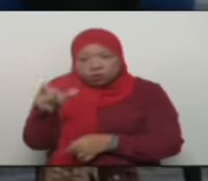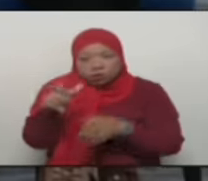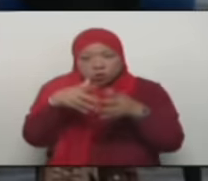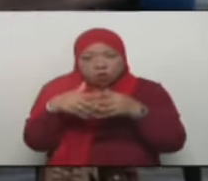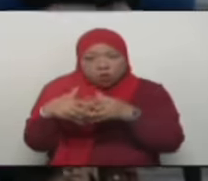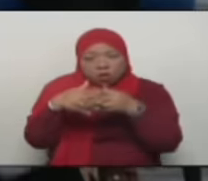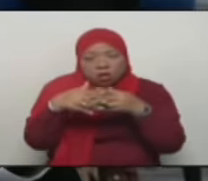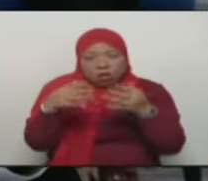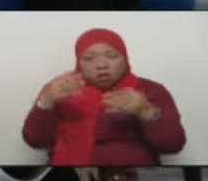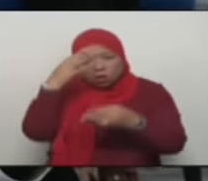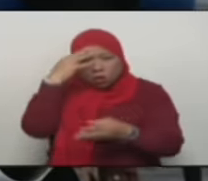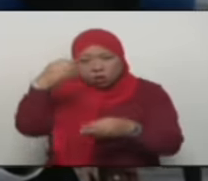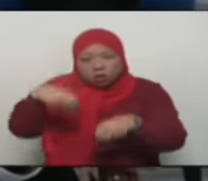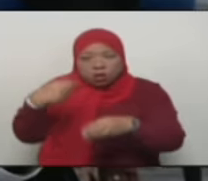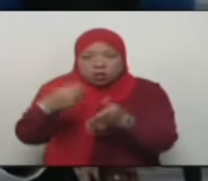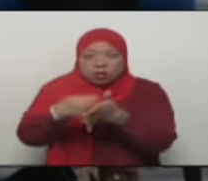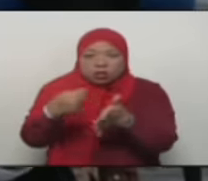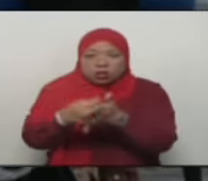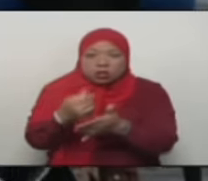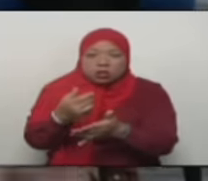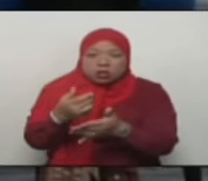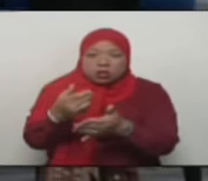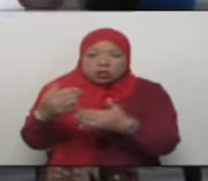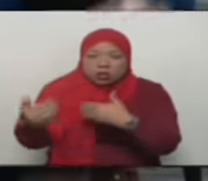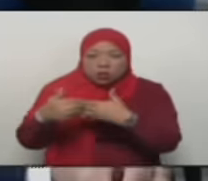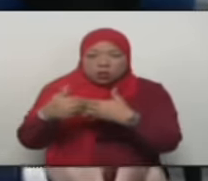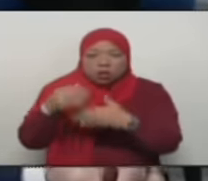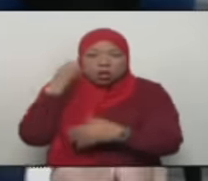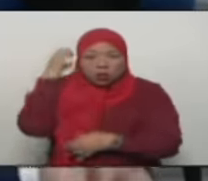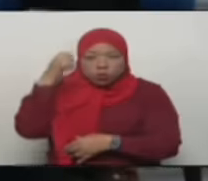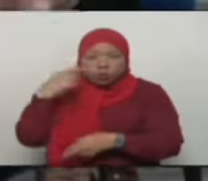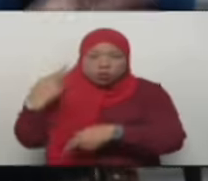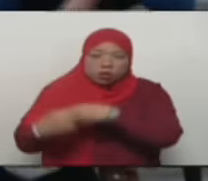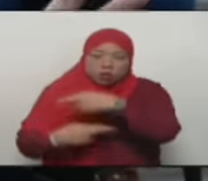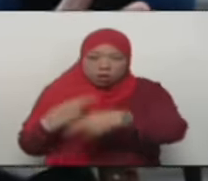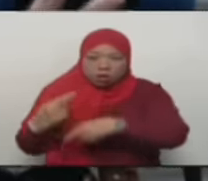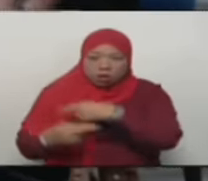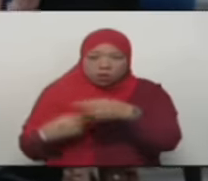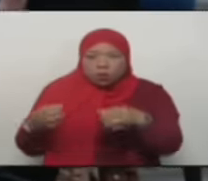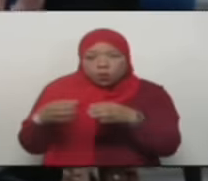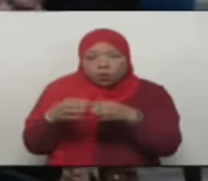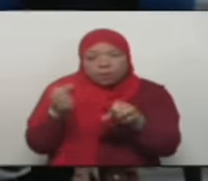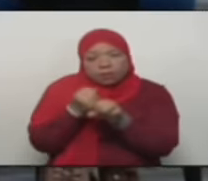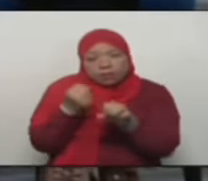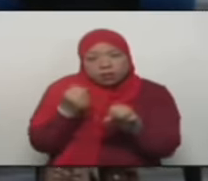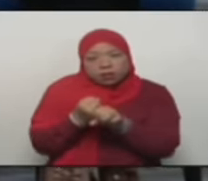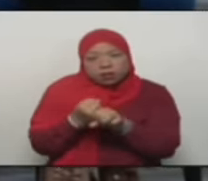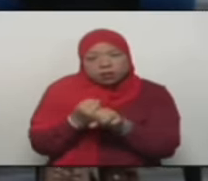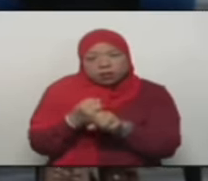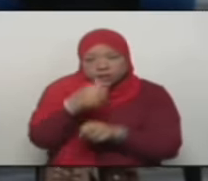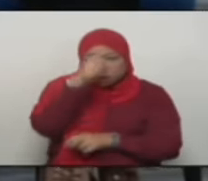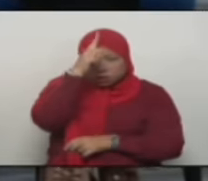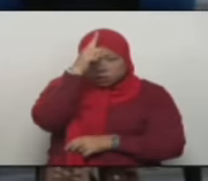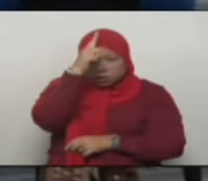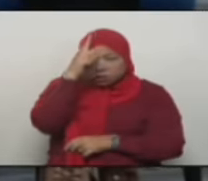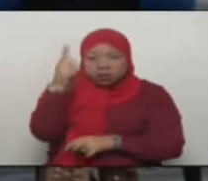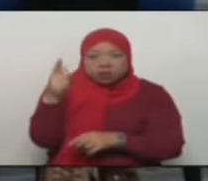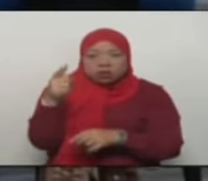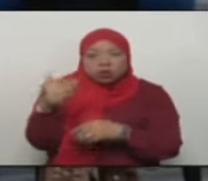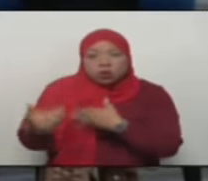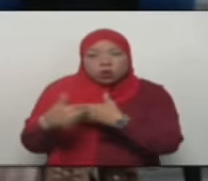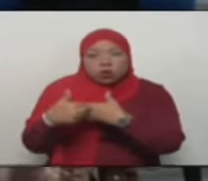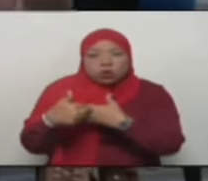y decidieron que había que parar a la izquierda en Europa, visto las revoluciones, que la revolución de Weimar y esta que hubo en Alemania, y dijeron: hay que pararlo